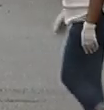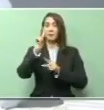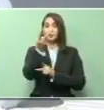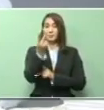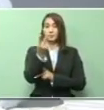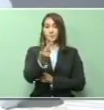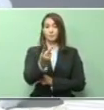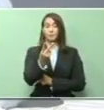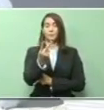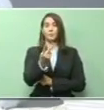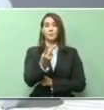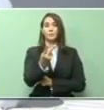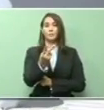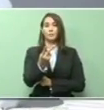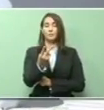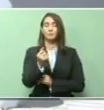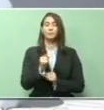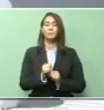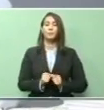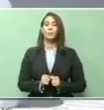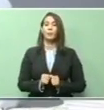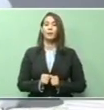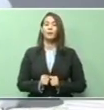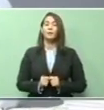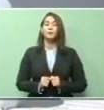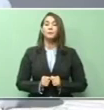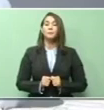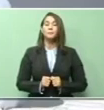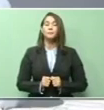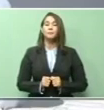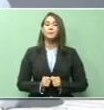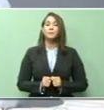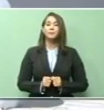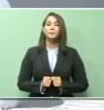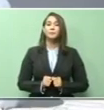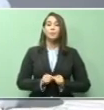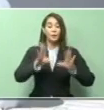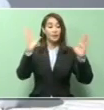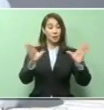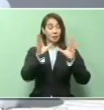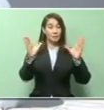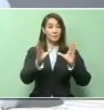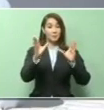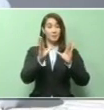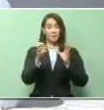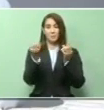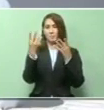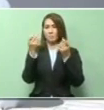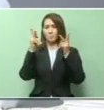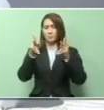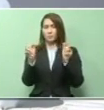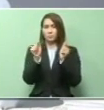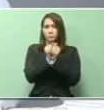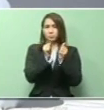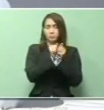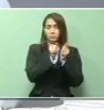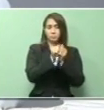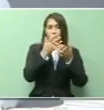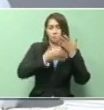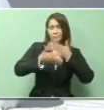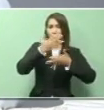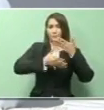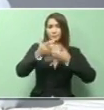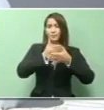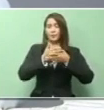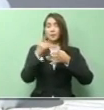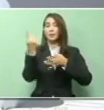virus. Por tratarse de actividades que de manera acentuada exponen a la población al contagio del COVID-19,